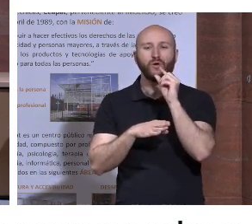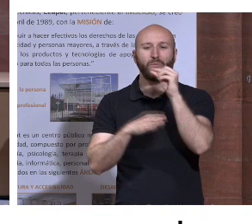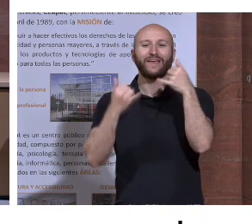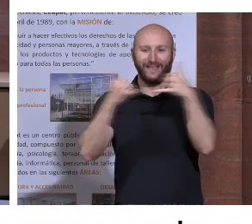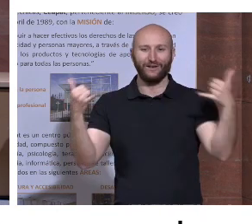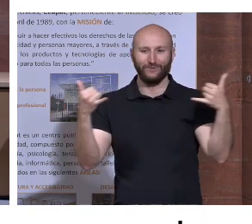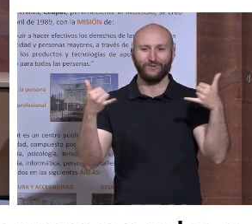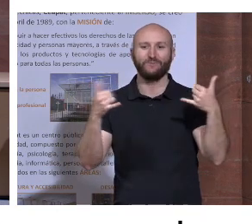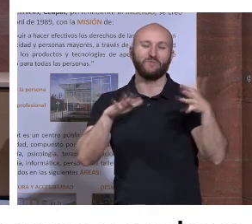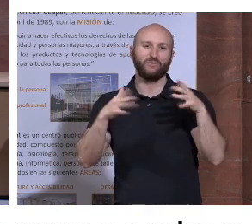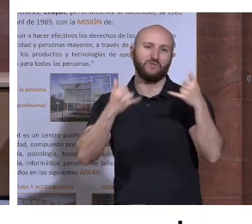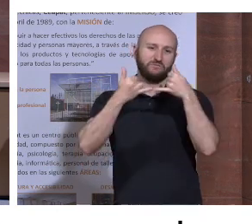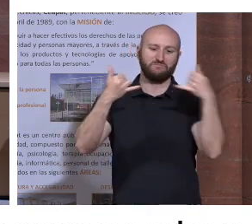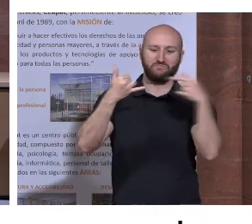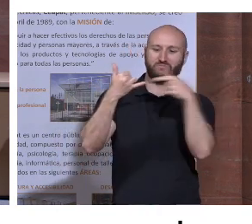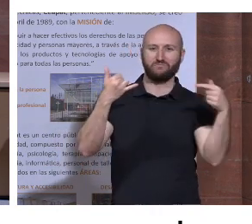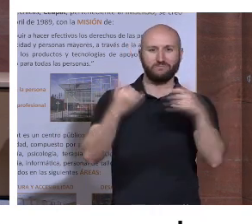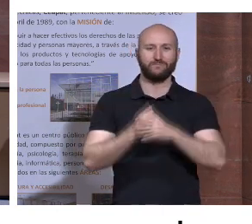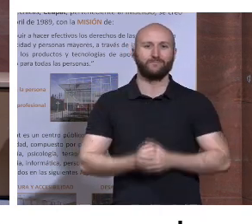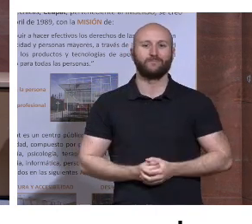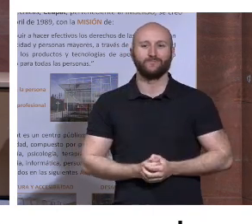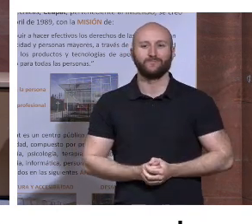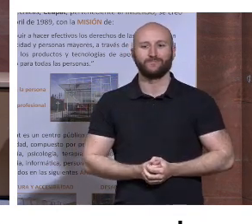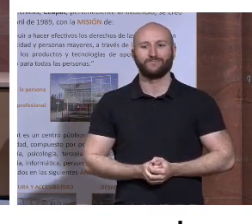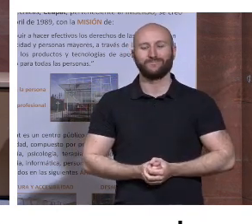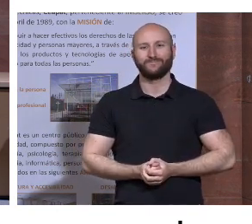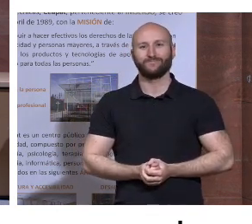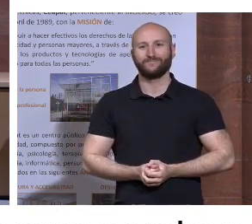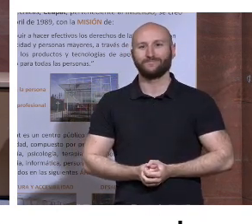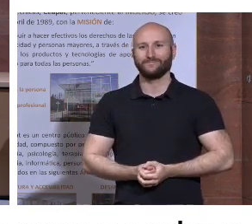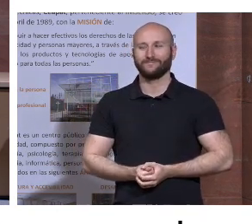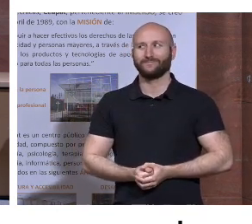así. Más o menos así.